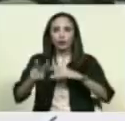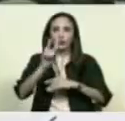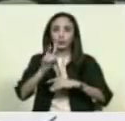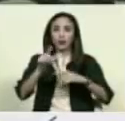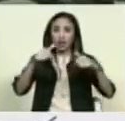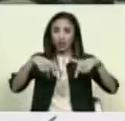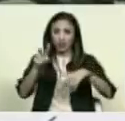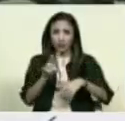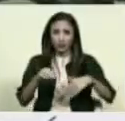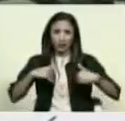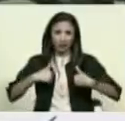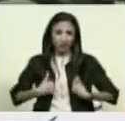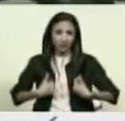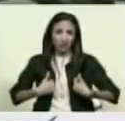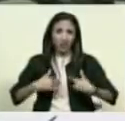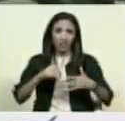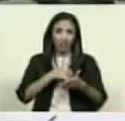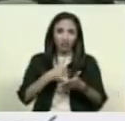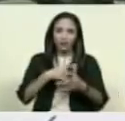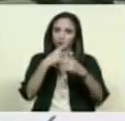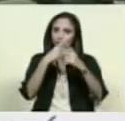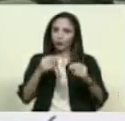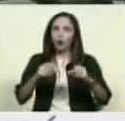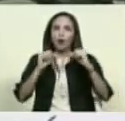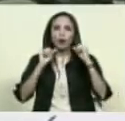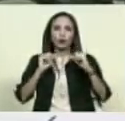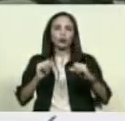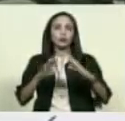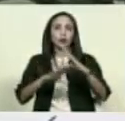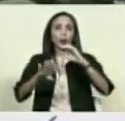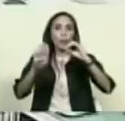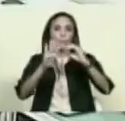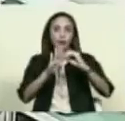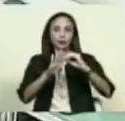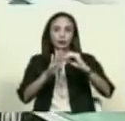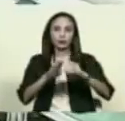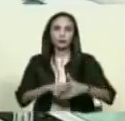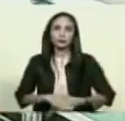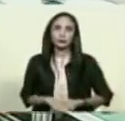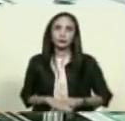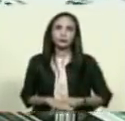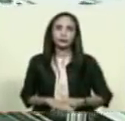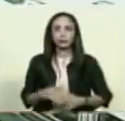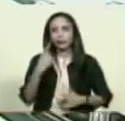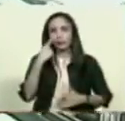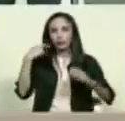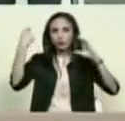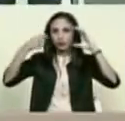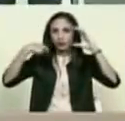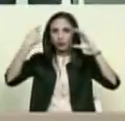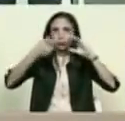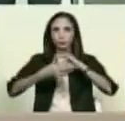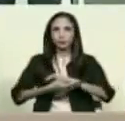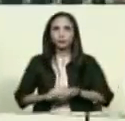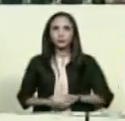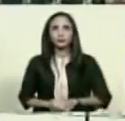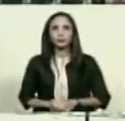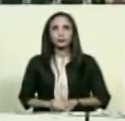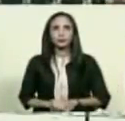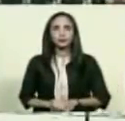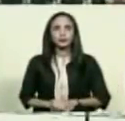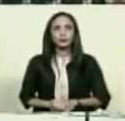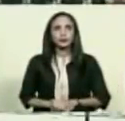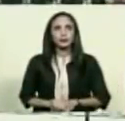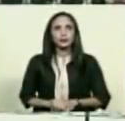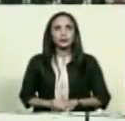rinde, Venezuela va para adelante y vamos a vencer con las criptomonedas y con el Petro. Adelante. Buenas